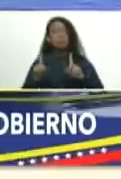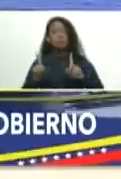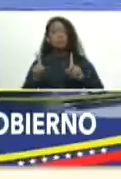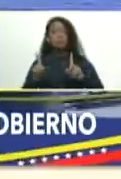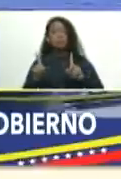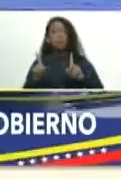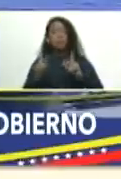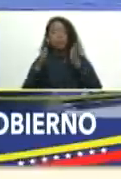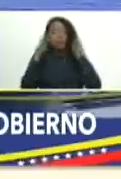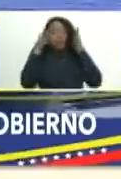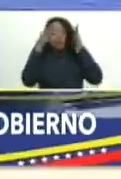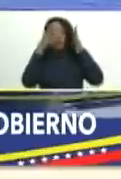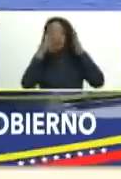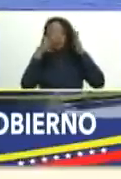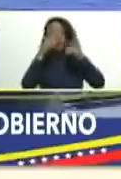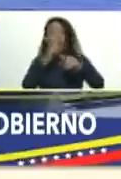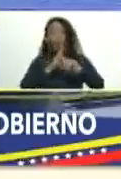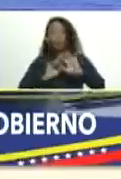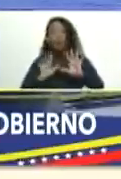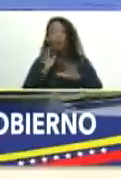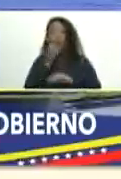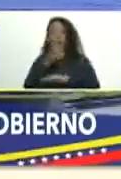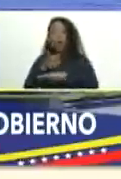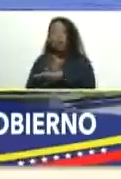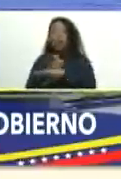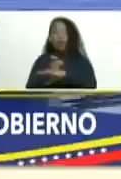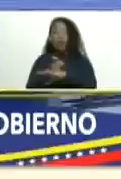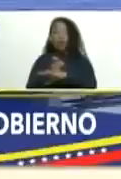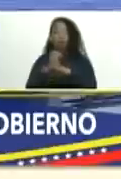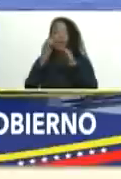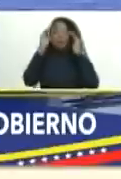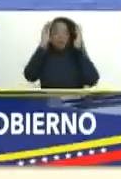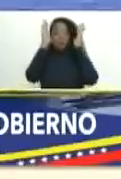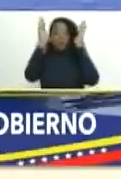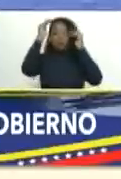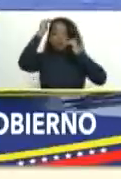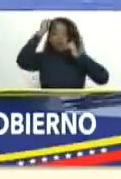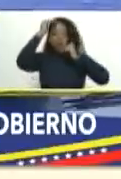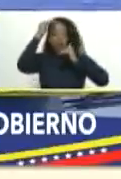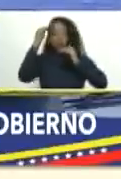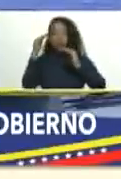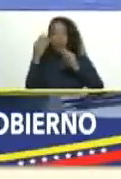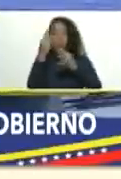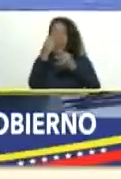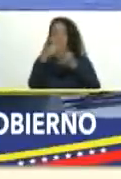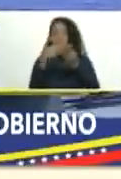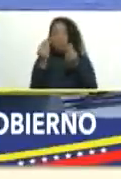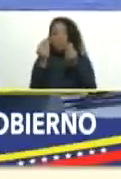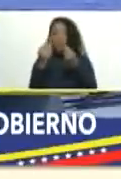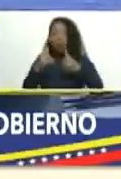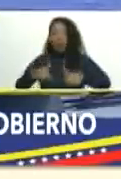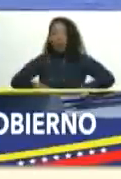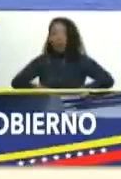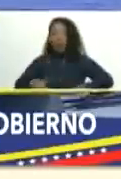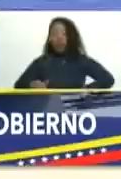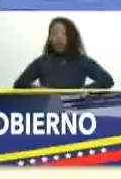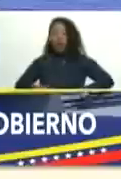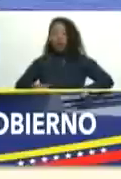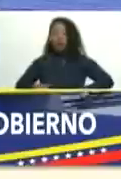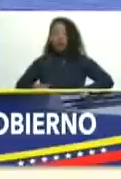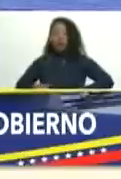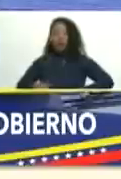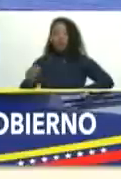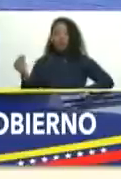la orientación del 1-10 del buen gobierno es concentrar los recursos, los esfuerzos, las